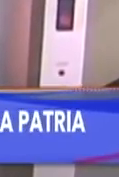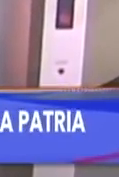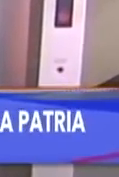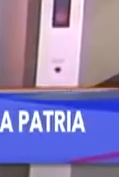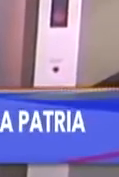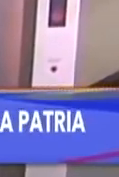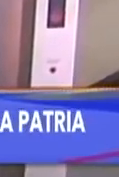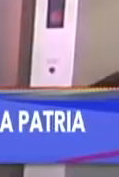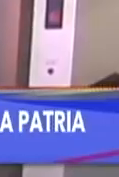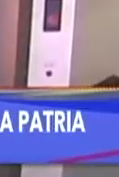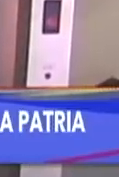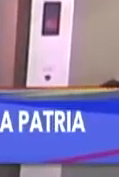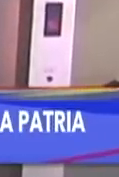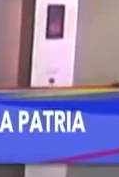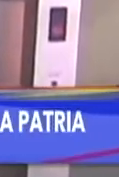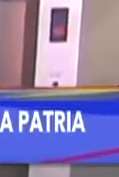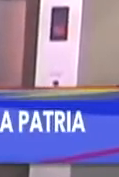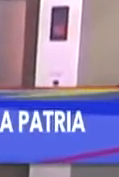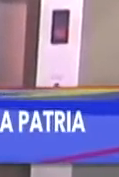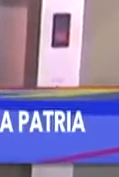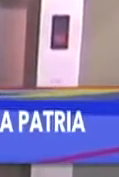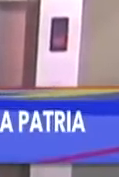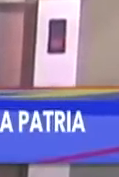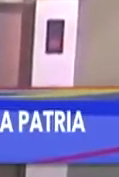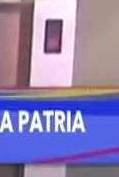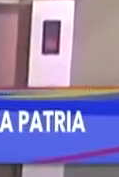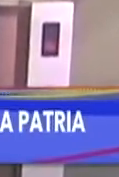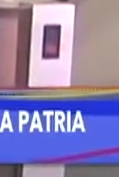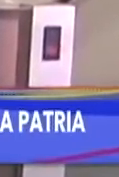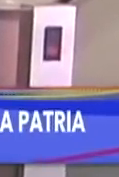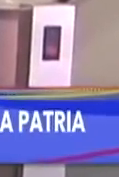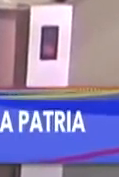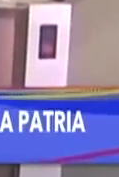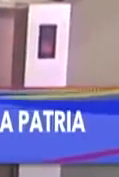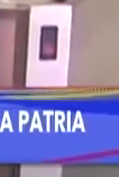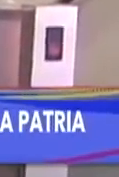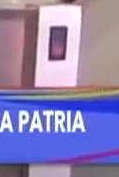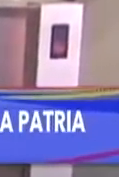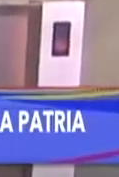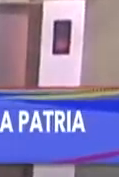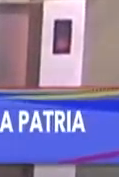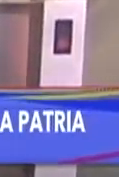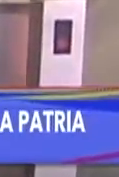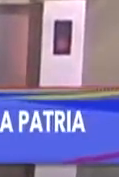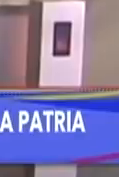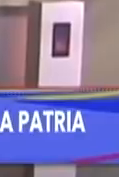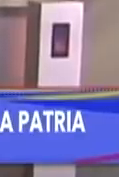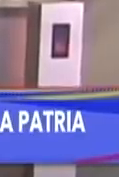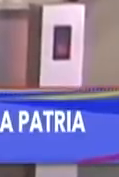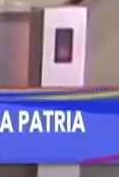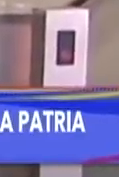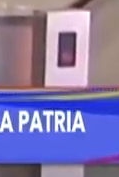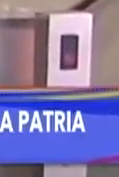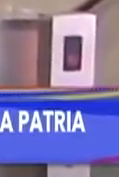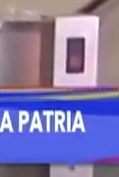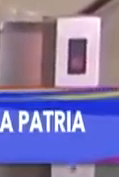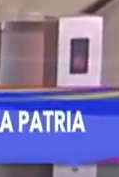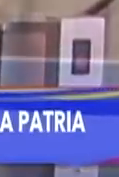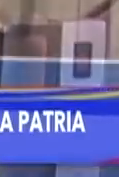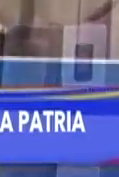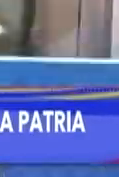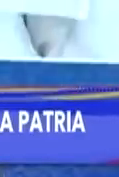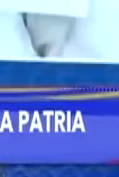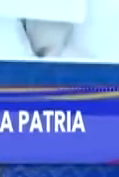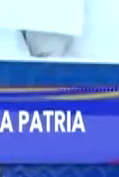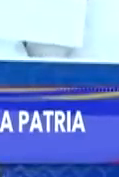viajeros que vengan de forma sintomática, que tengan alguna sintomatología, fiebre básicamente y tos